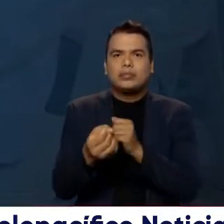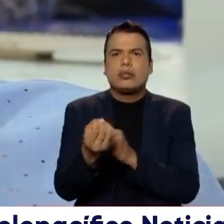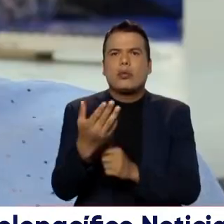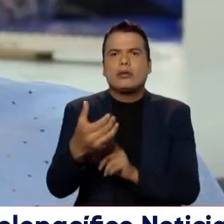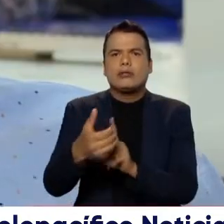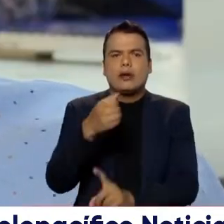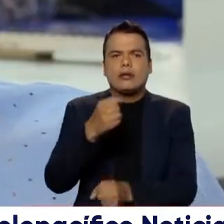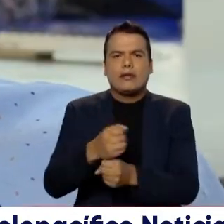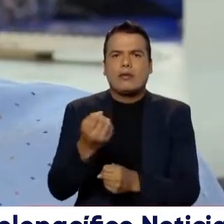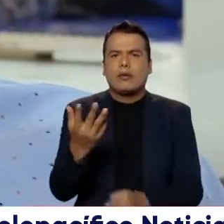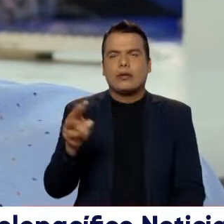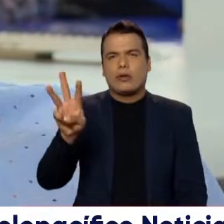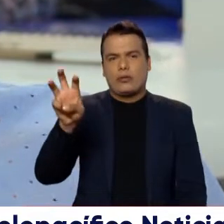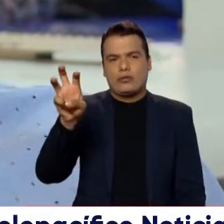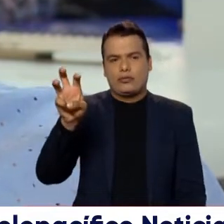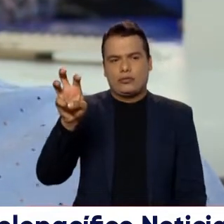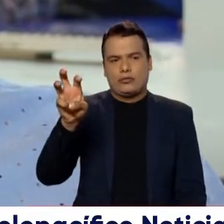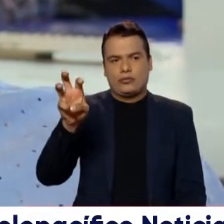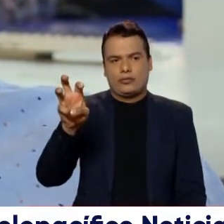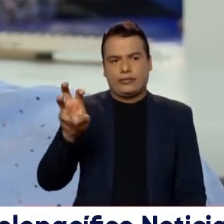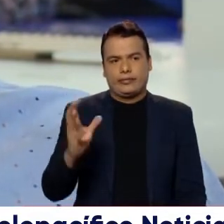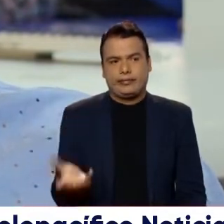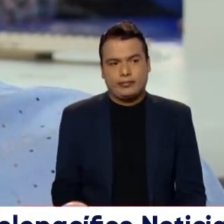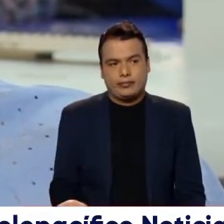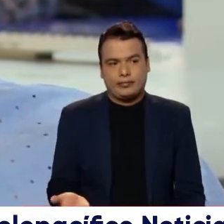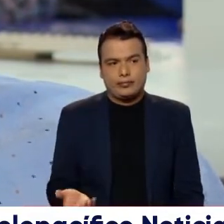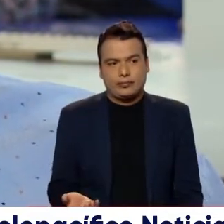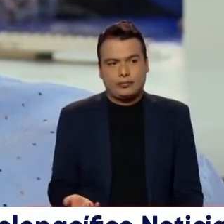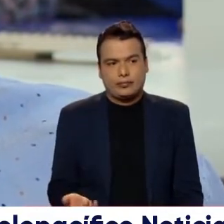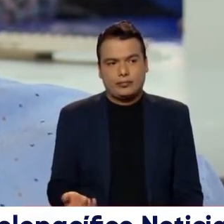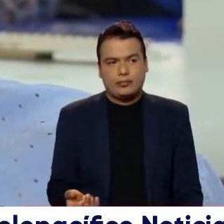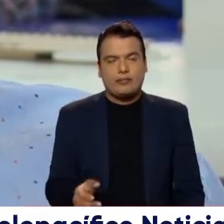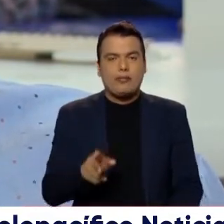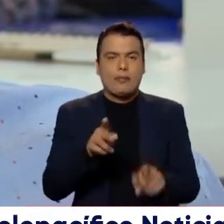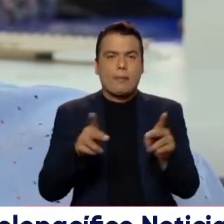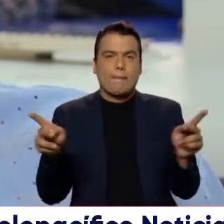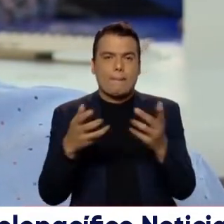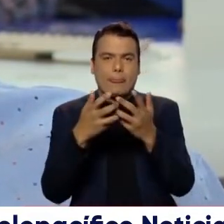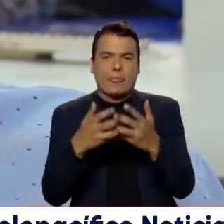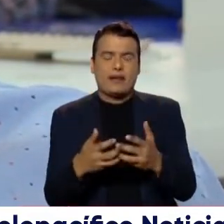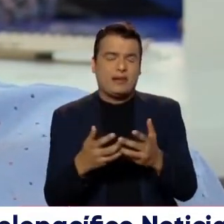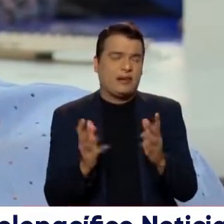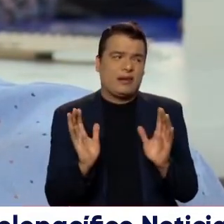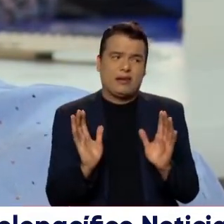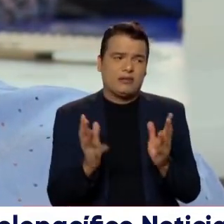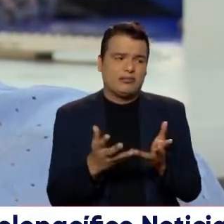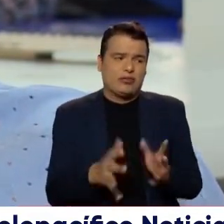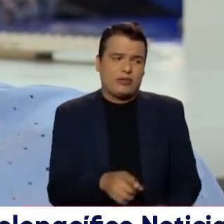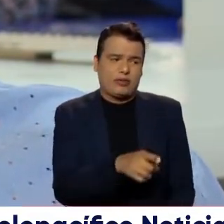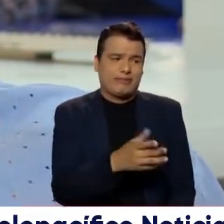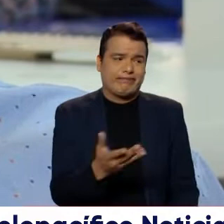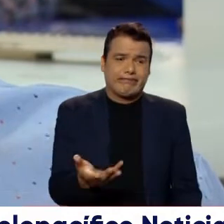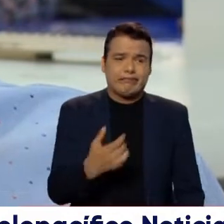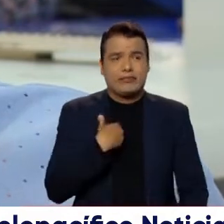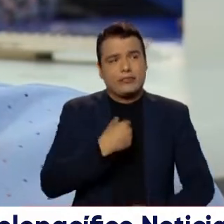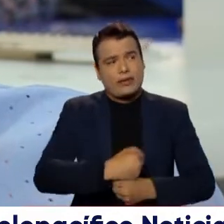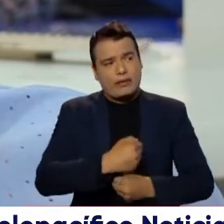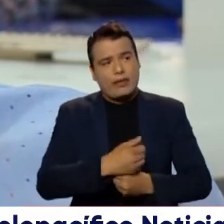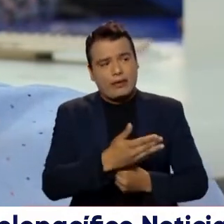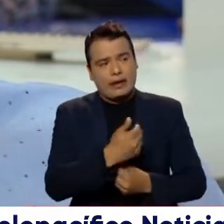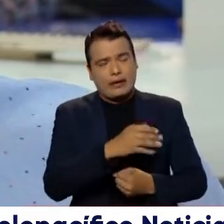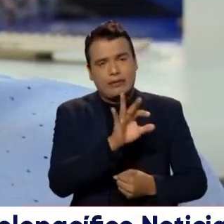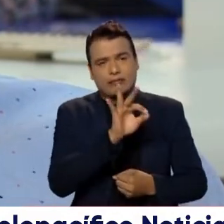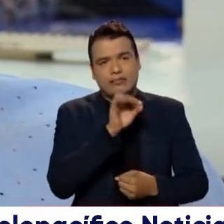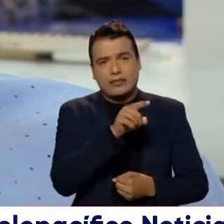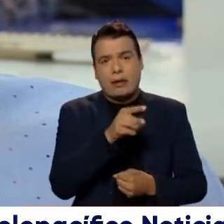Primero, de la oferta, ¿no? Los empresarios les dan temor porque muchas veces creen que la persona no va a poder, no va a ser